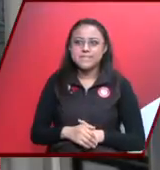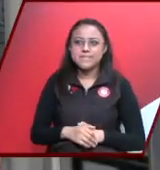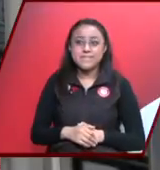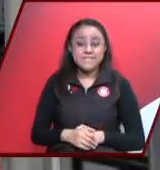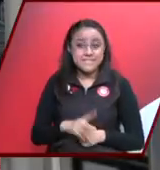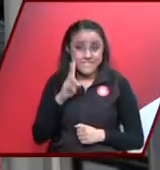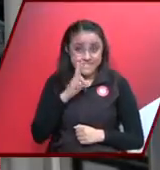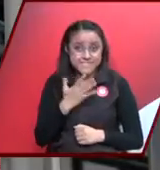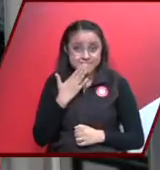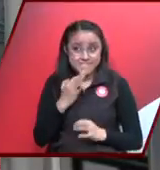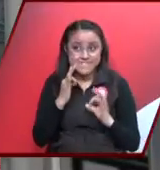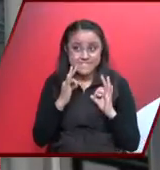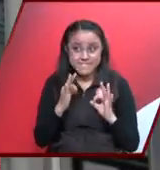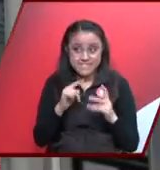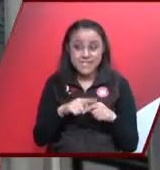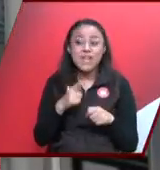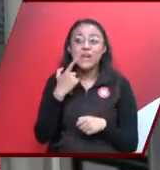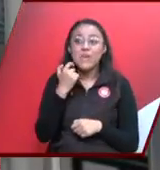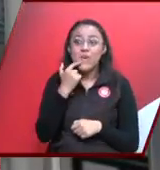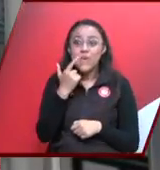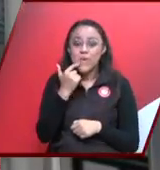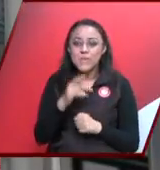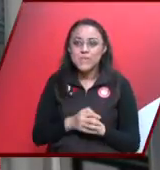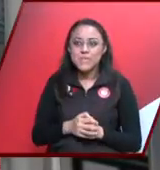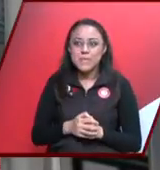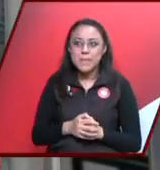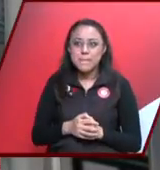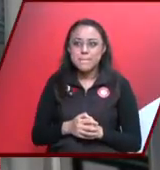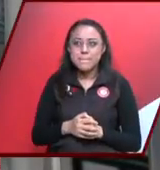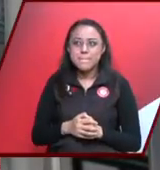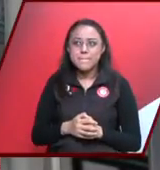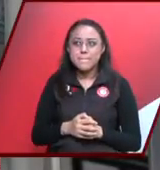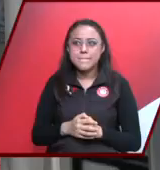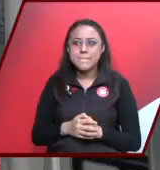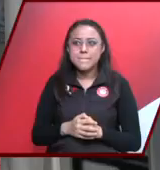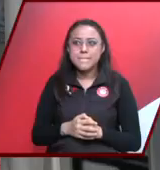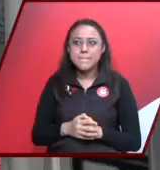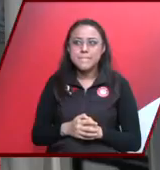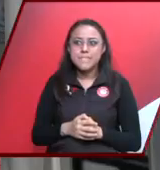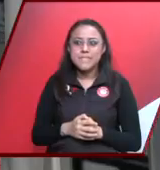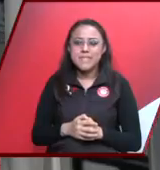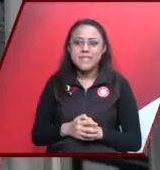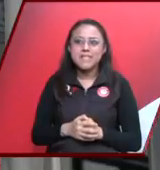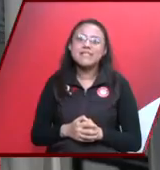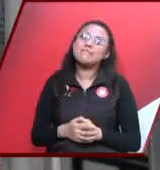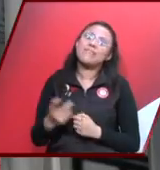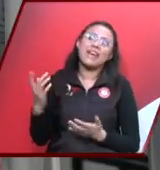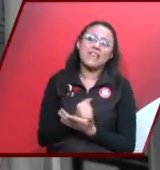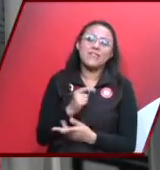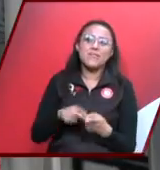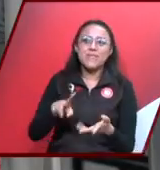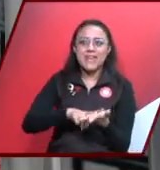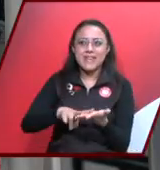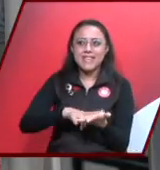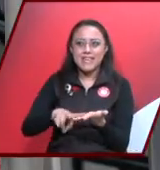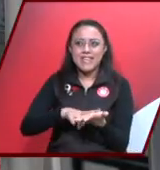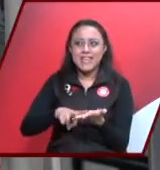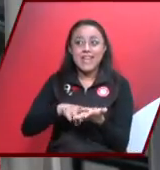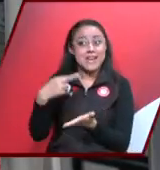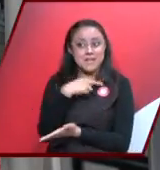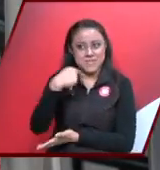Amarillo. Ahí está, ¿eh? Rojo. Rojo. A ver quién gana. Ah, me ganó. Verde. Me ganó.